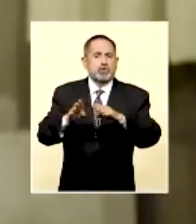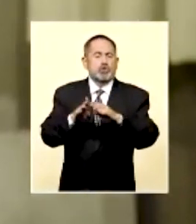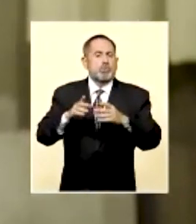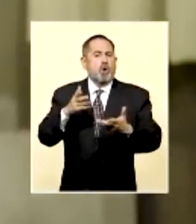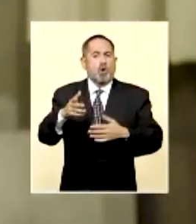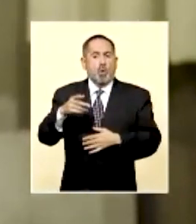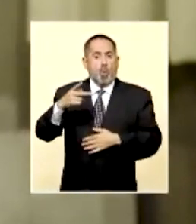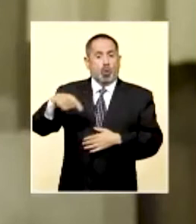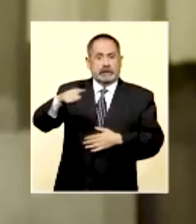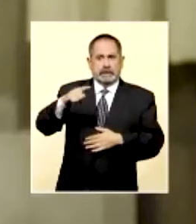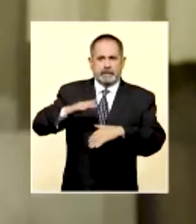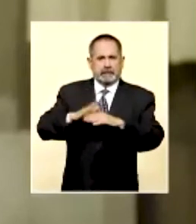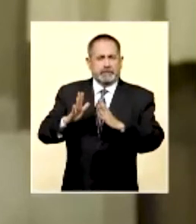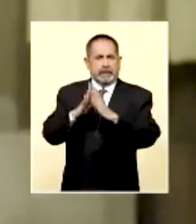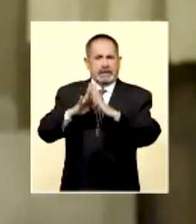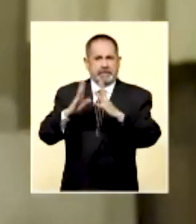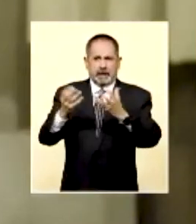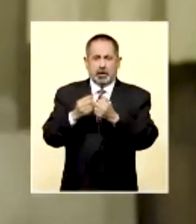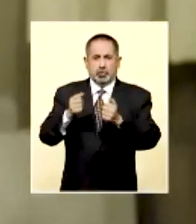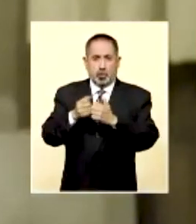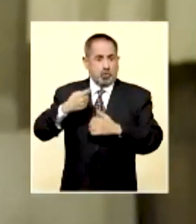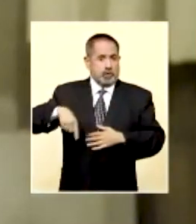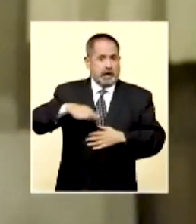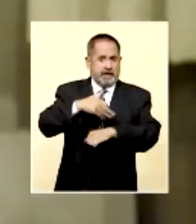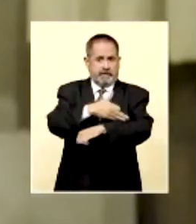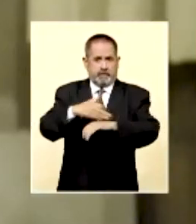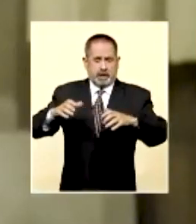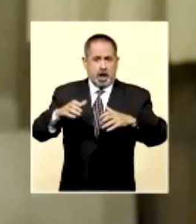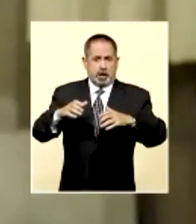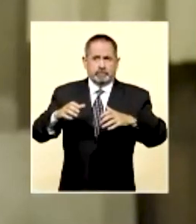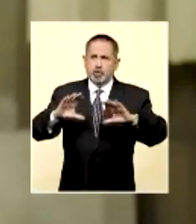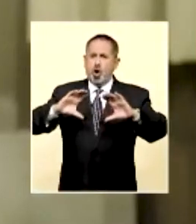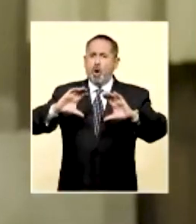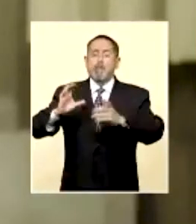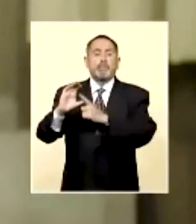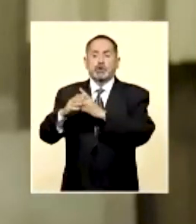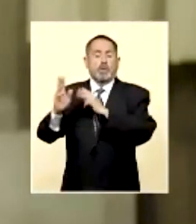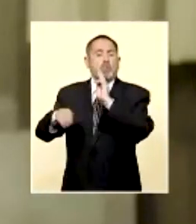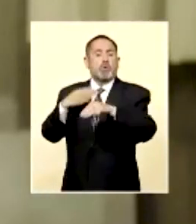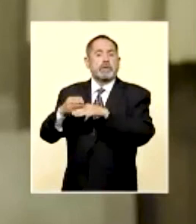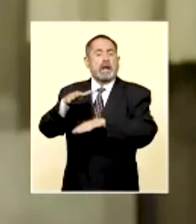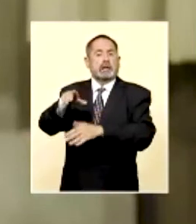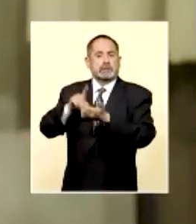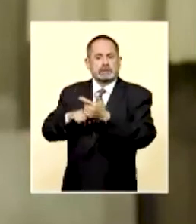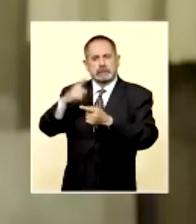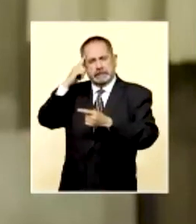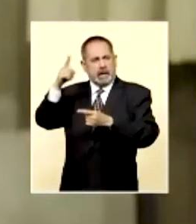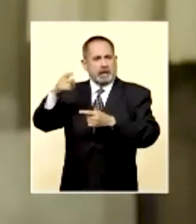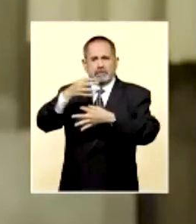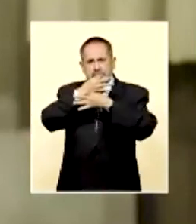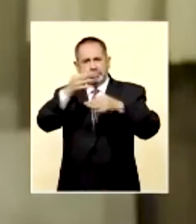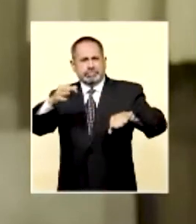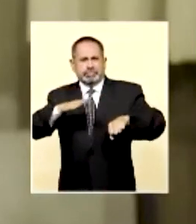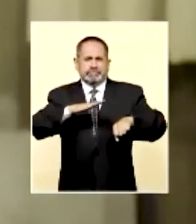sean ustedes participantes aquí en nuestra familia de la Comisión Mundial de Derecho Ambiental, una voz que clama en el